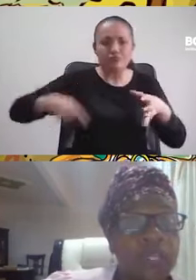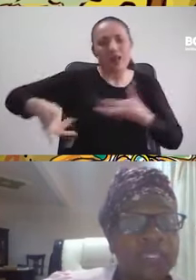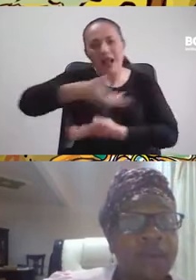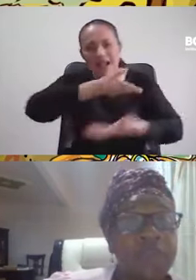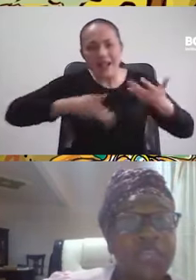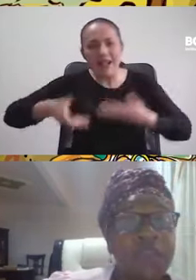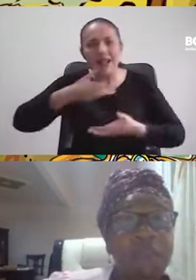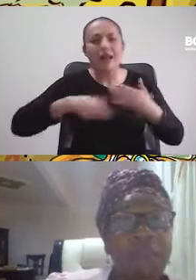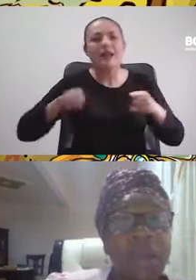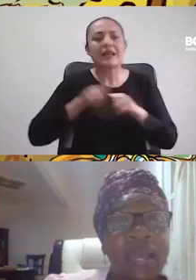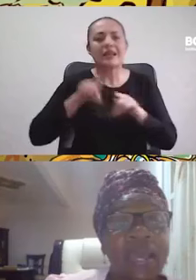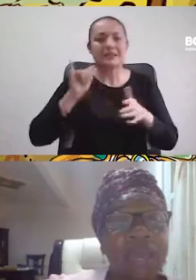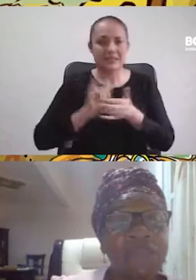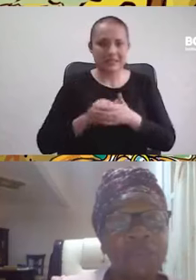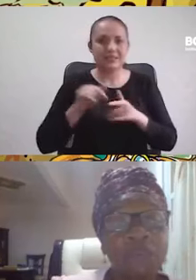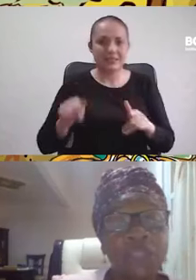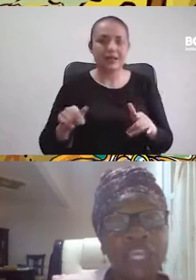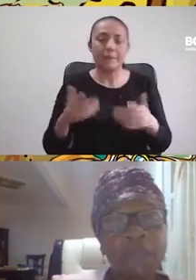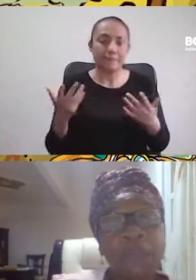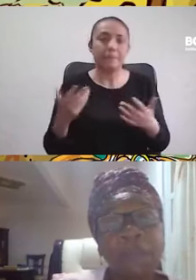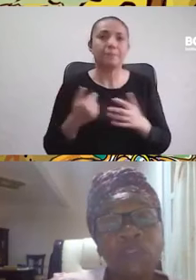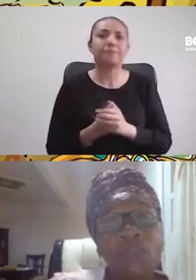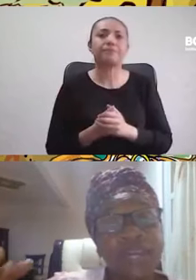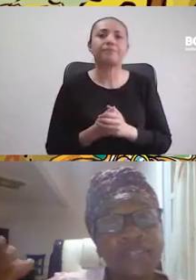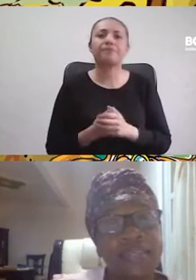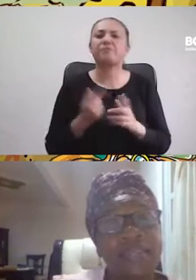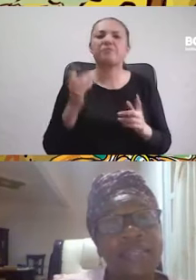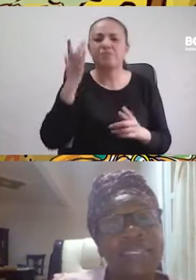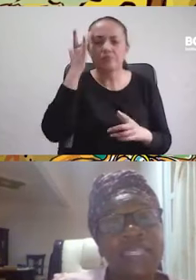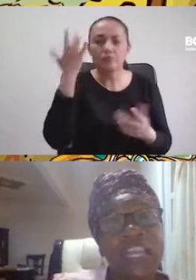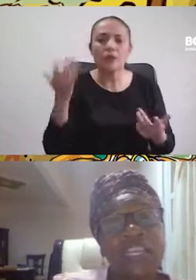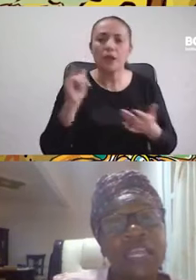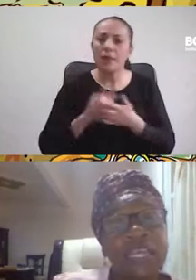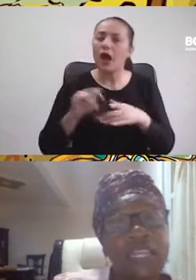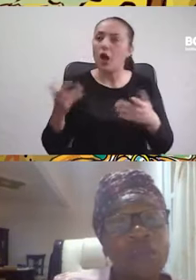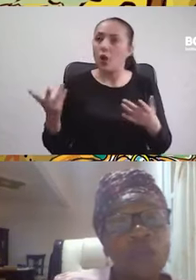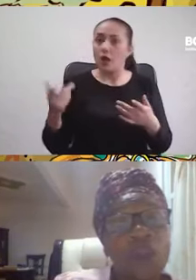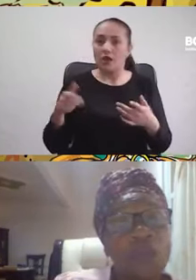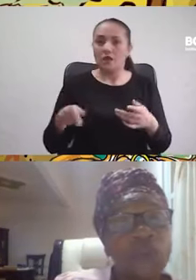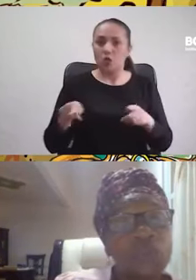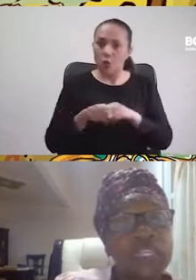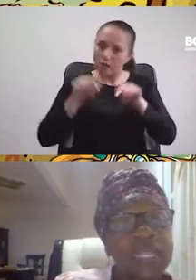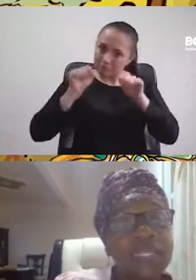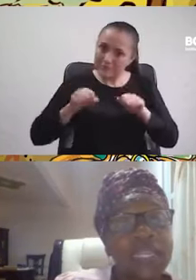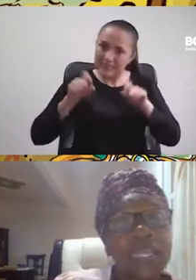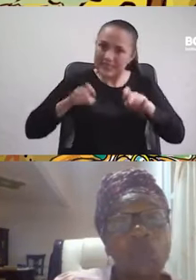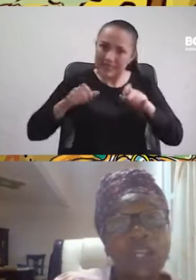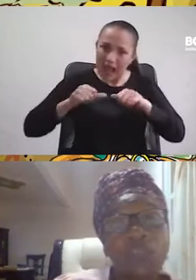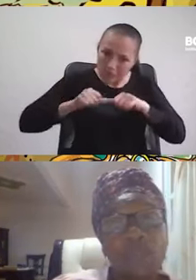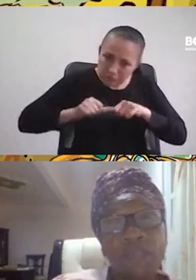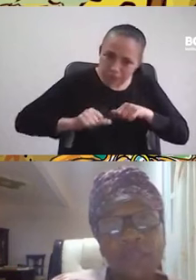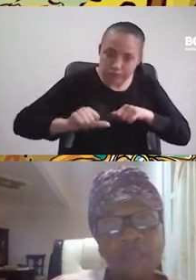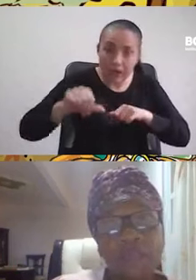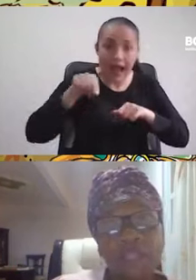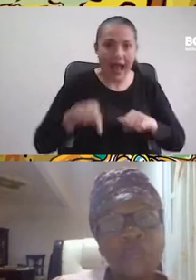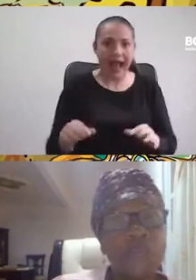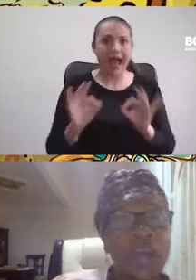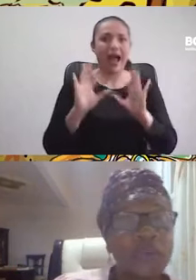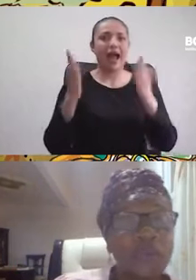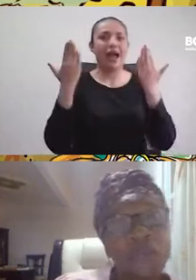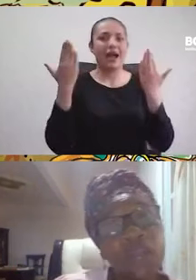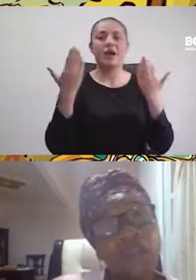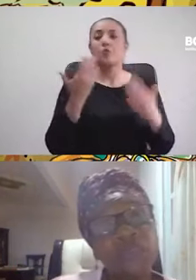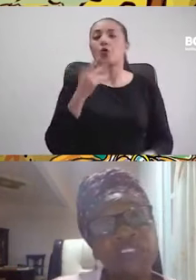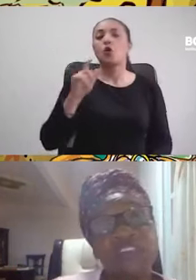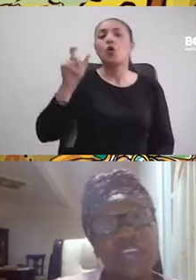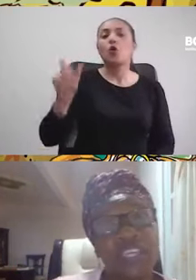cuadros, porque también para poder perpetuarse, tenemos la oportunidad de que cuando un miembro de un